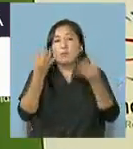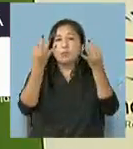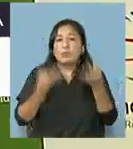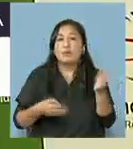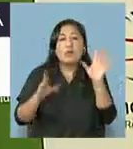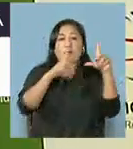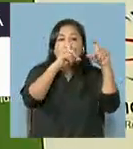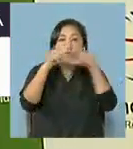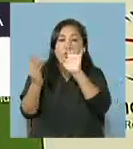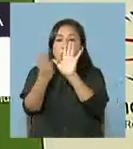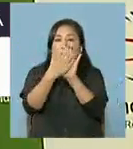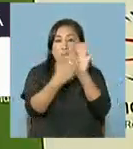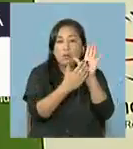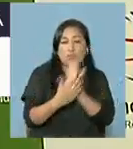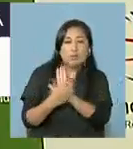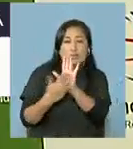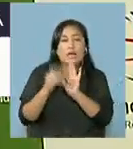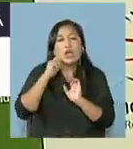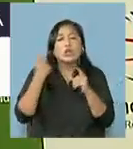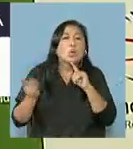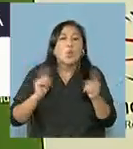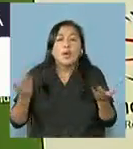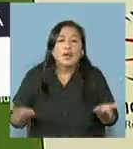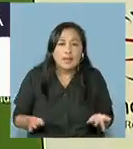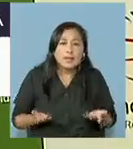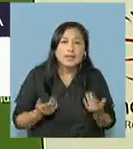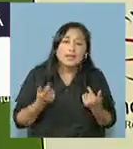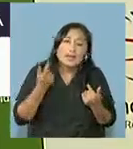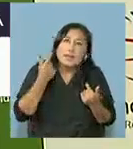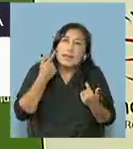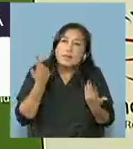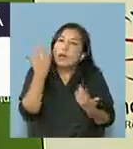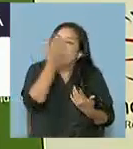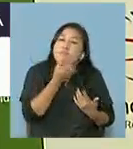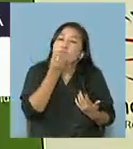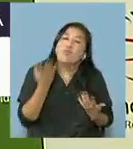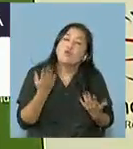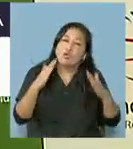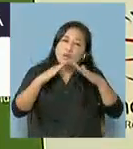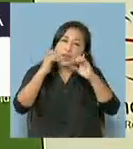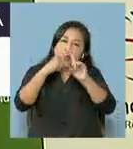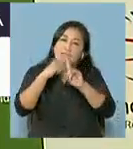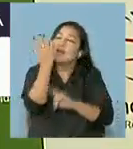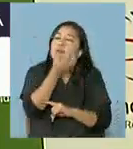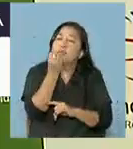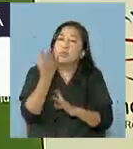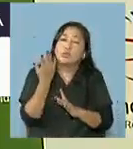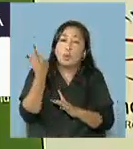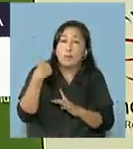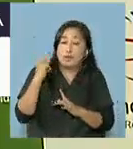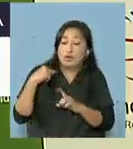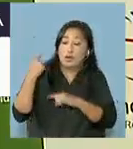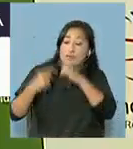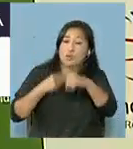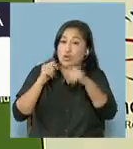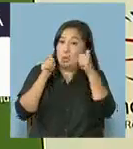dejar plasmado, porque lo lindo de esto, uno si bien la ve, ha quedado preciosa la iglesia, la verdad que quedó muy linda, pero el proceso es